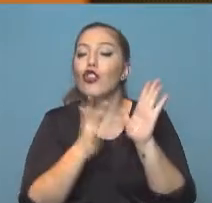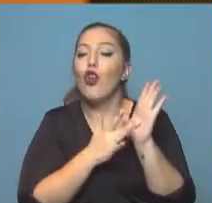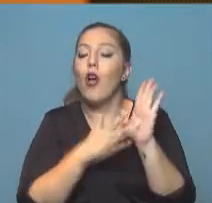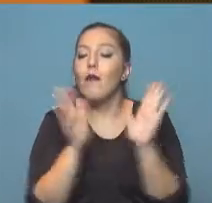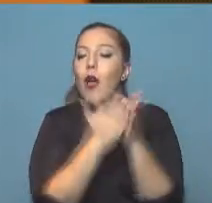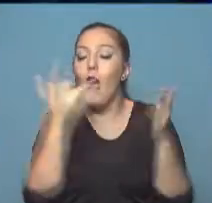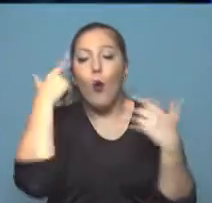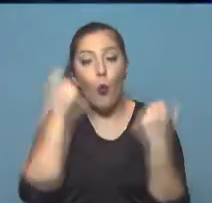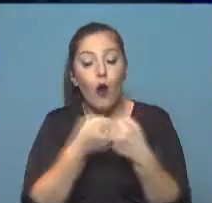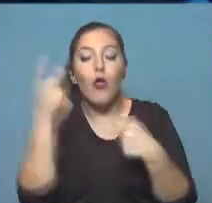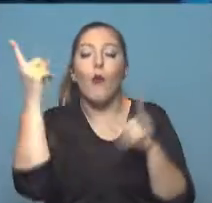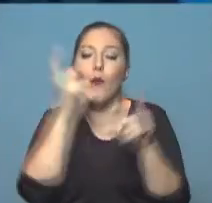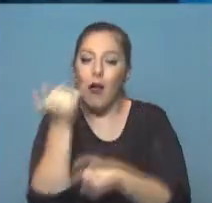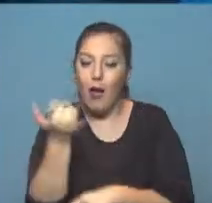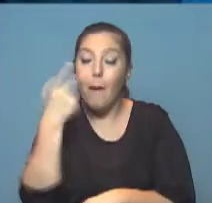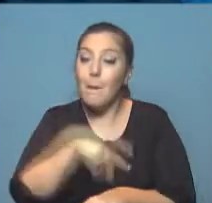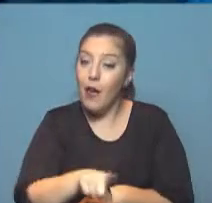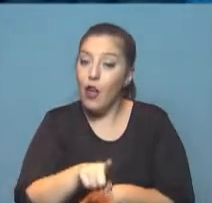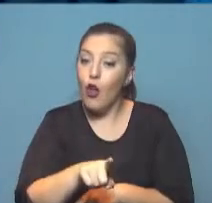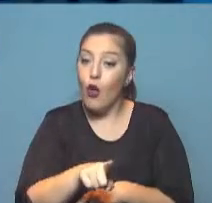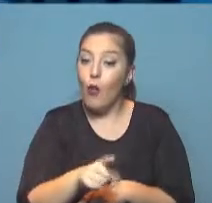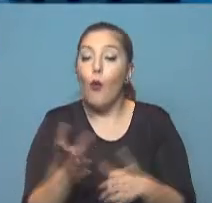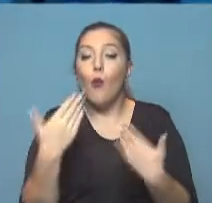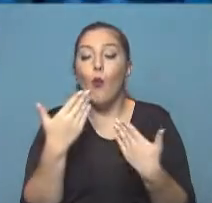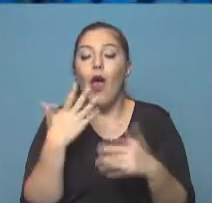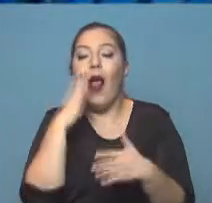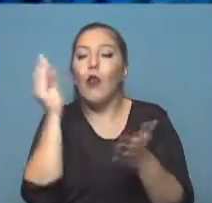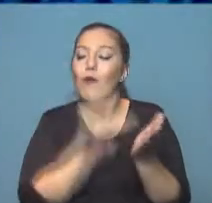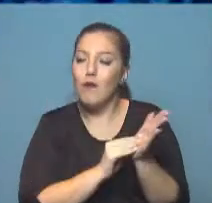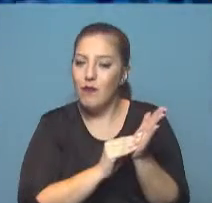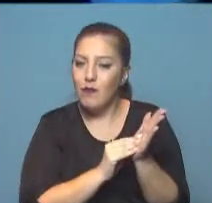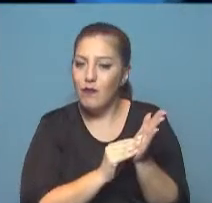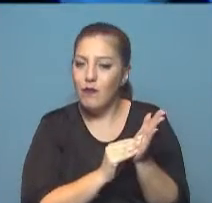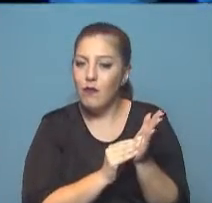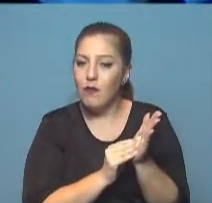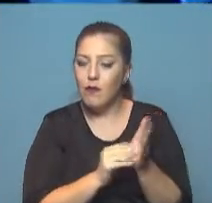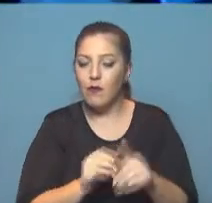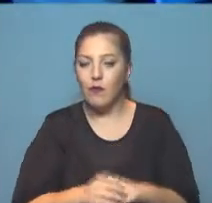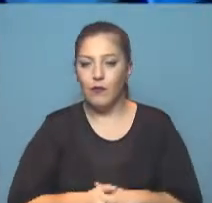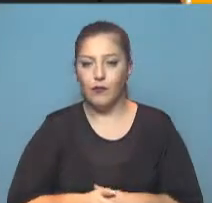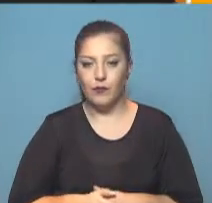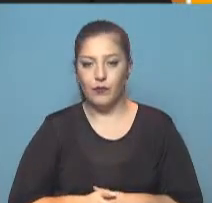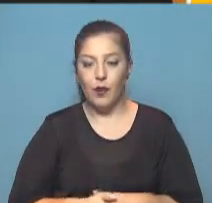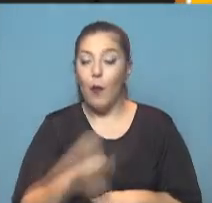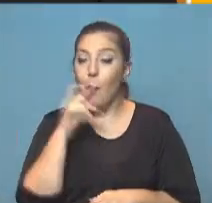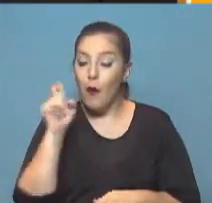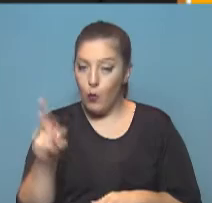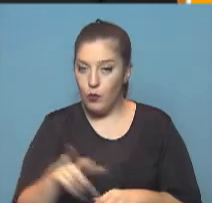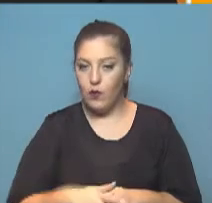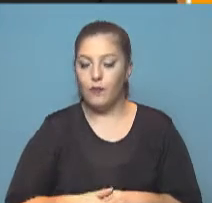problemas, pero esto no quita que exista un adendum. Pero yendo más al fondo de tu